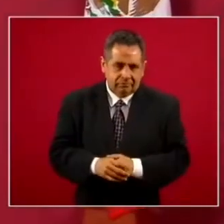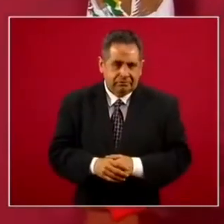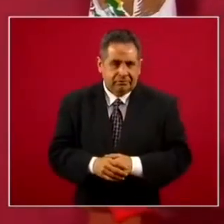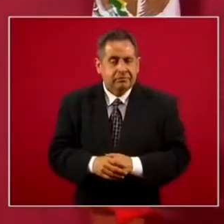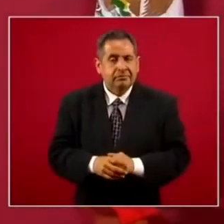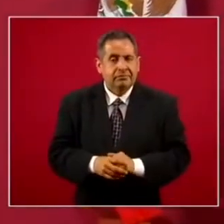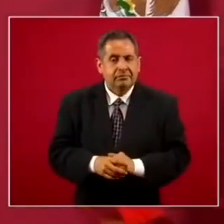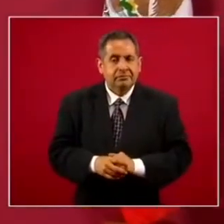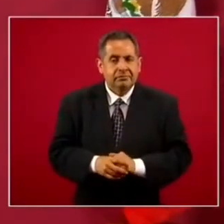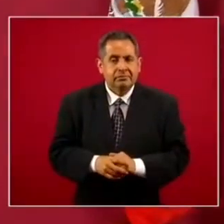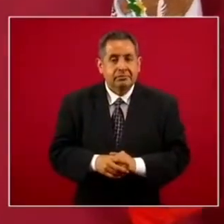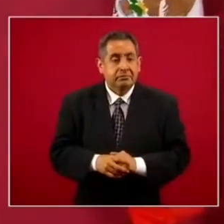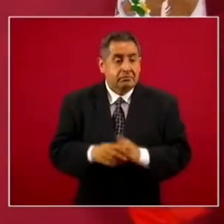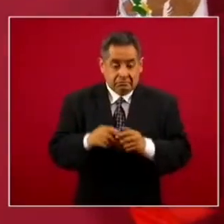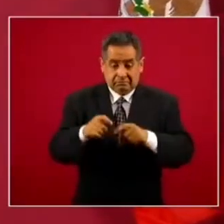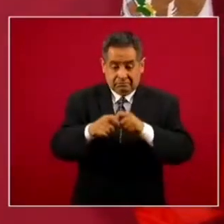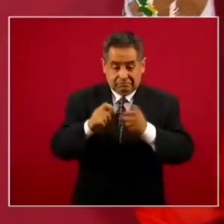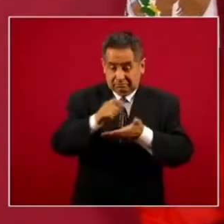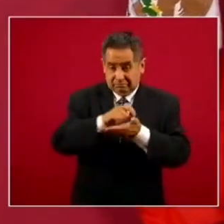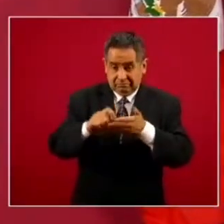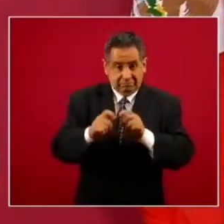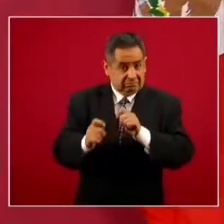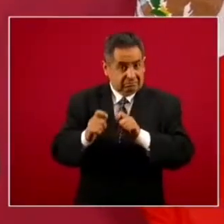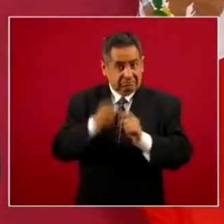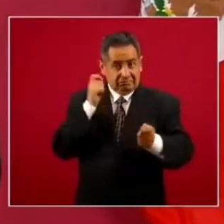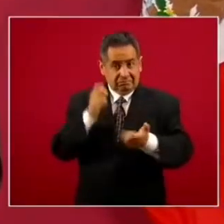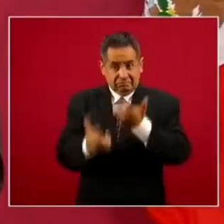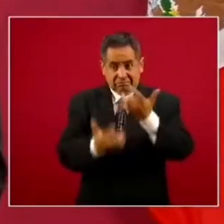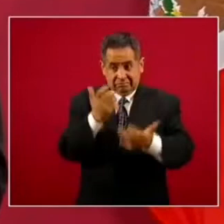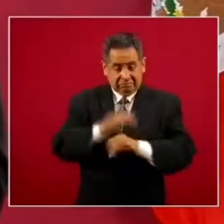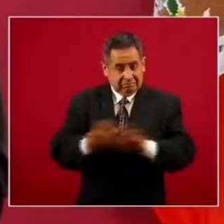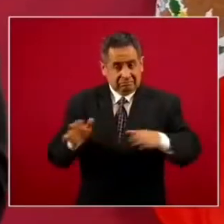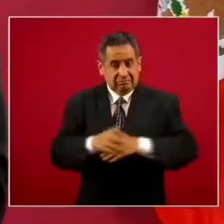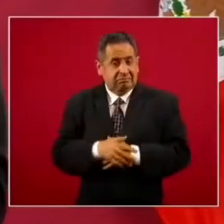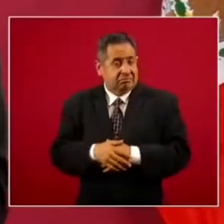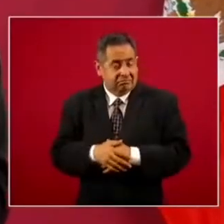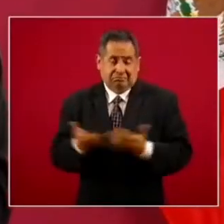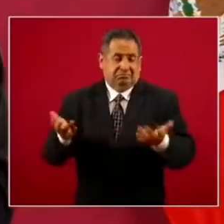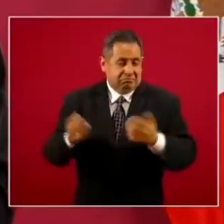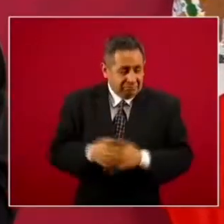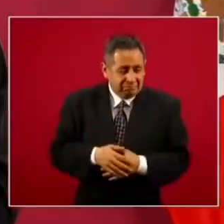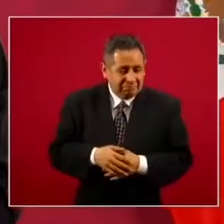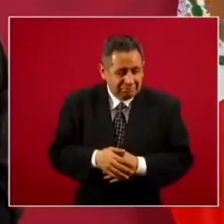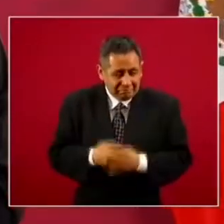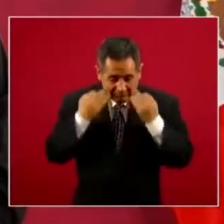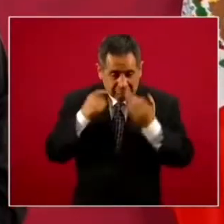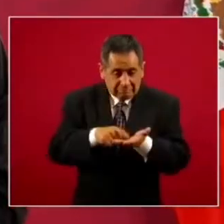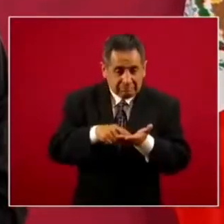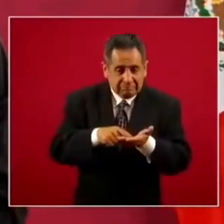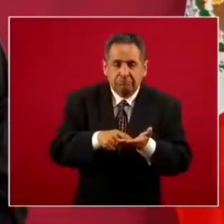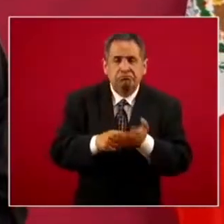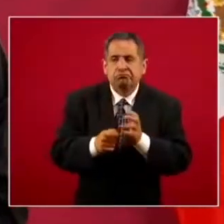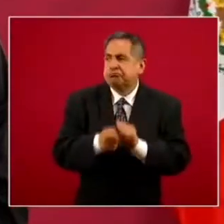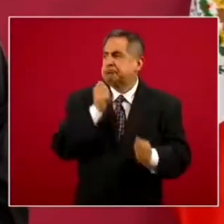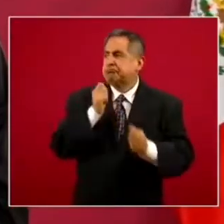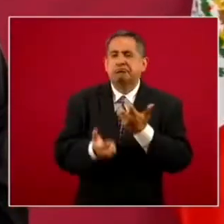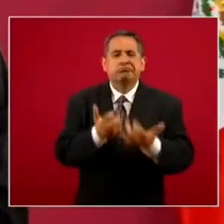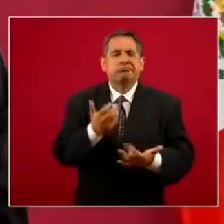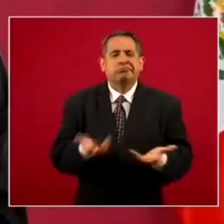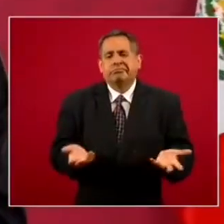Y y las quemaron. Antes ya habían se había